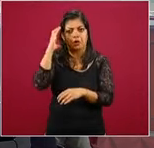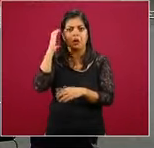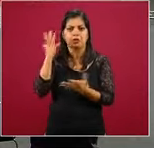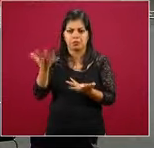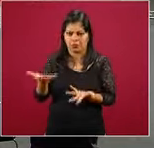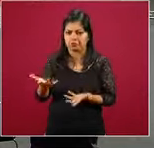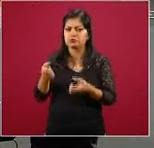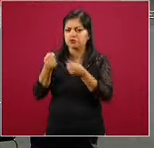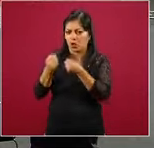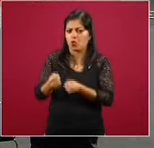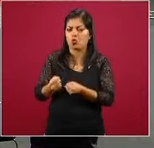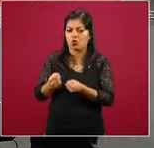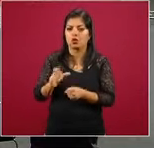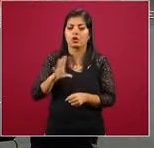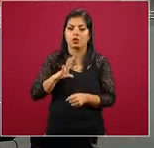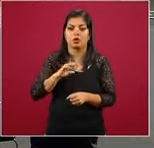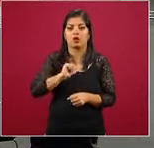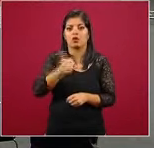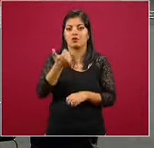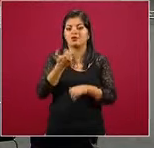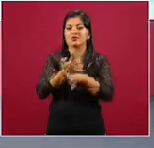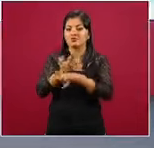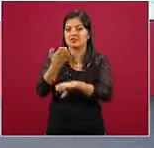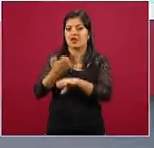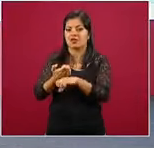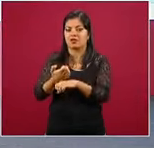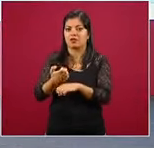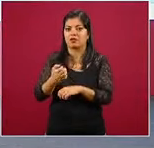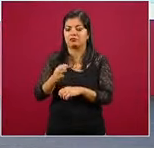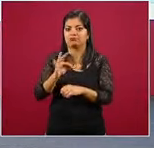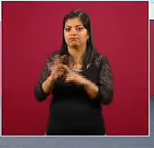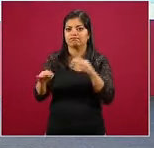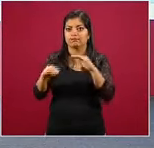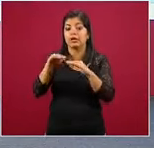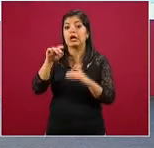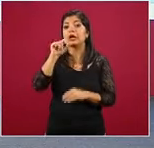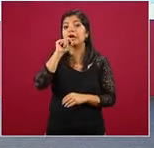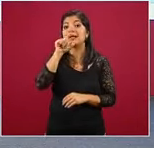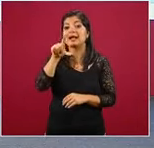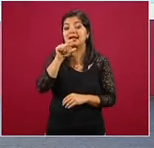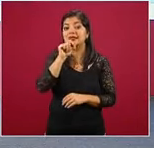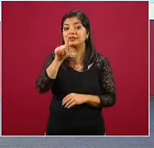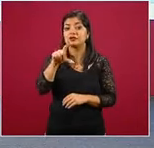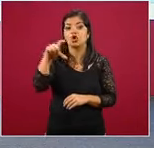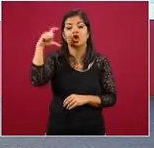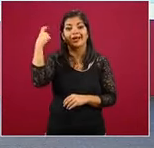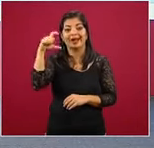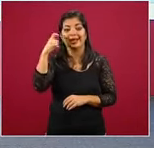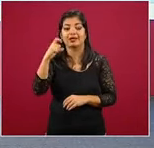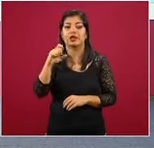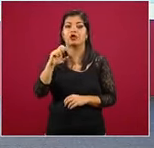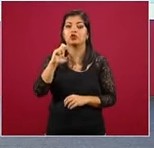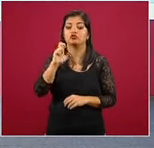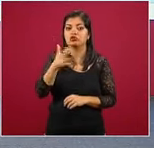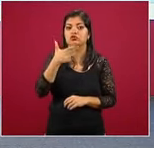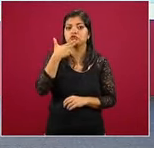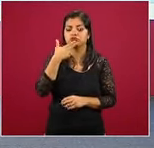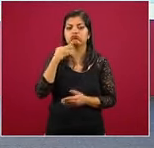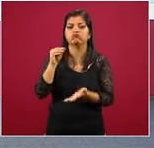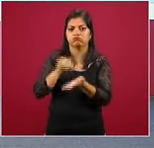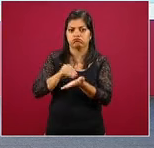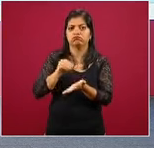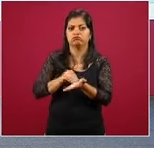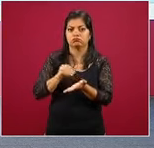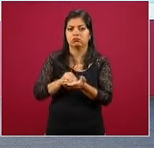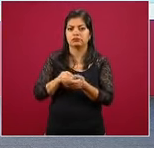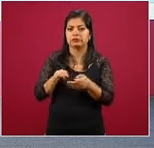seguridad, habiendo estados como los que están prácticamente hasta el final, Jalisco, Querétaro y Chihuahua, que tienen todavía o